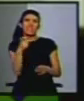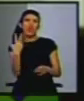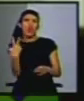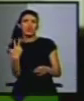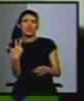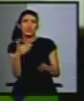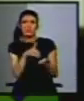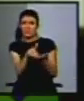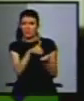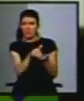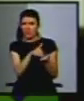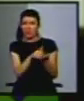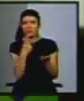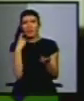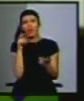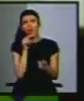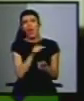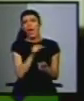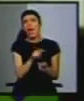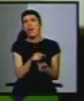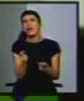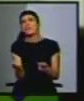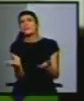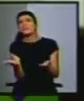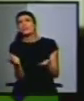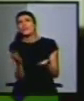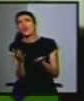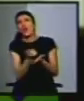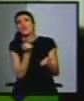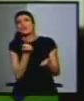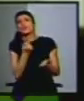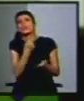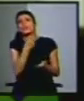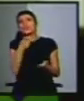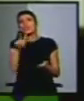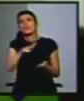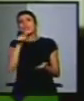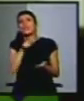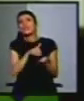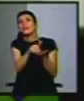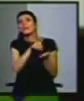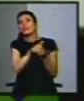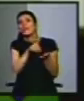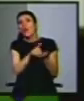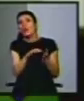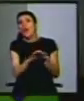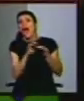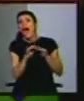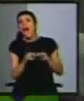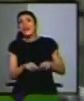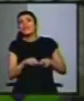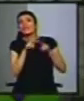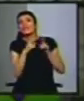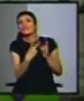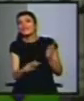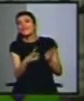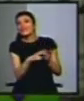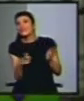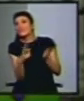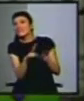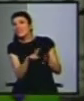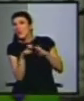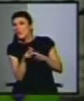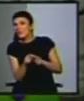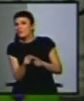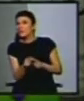tanto, pero él dieron 117 millones y tanto, entonces ya ahí... Ya había una ganancia. Claro. Le puedo